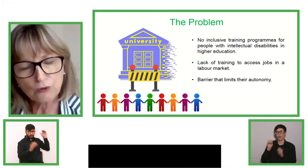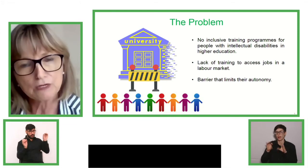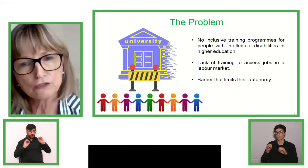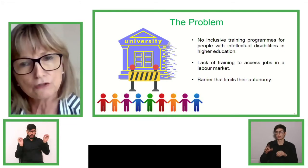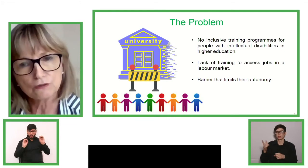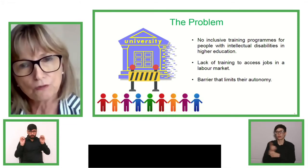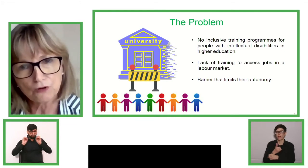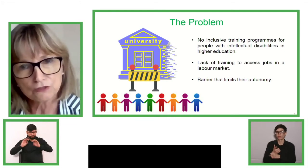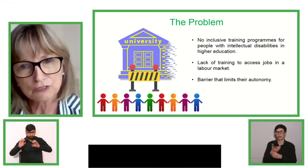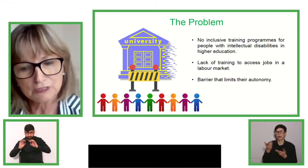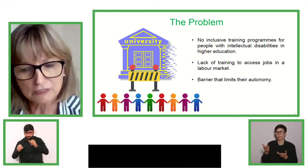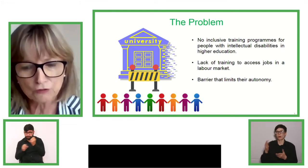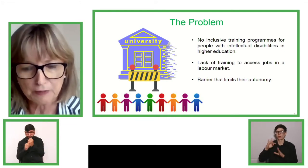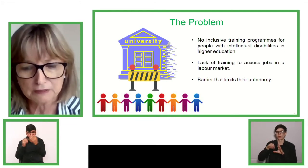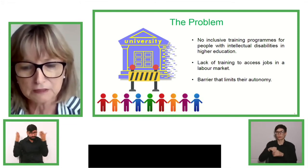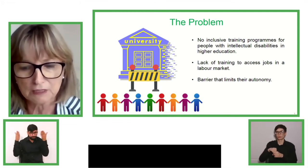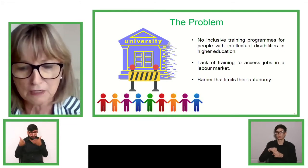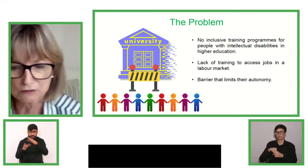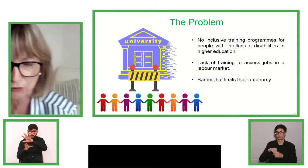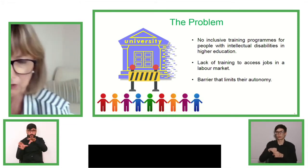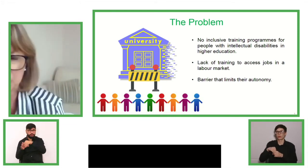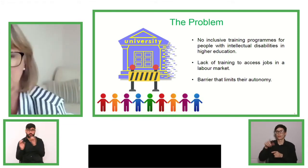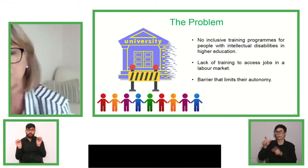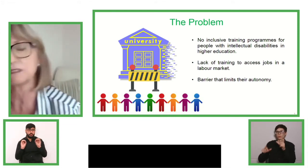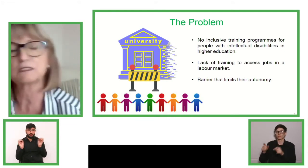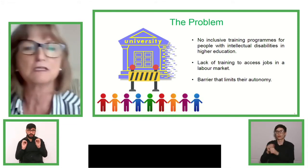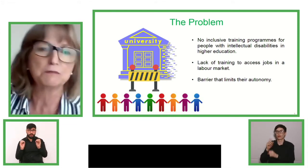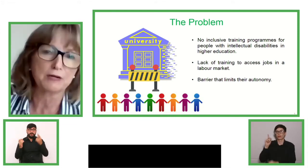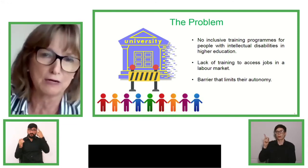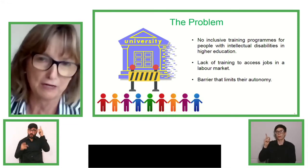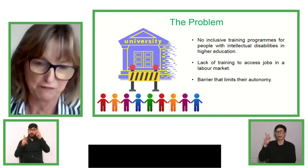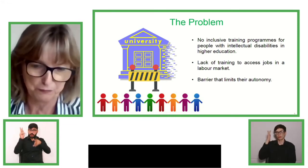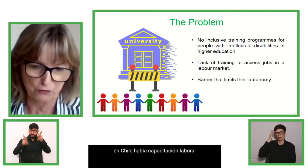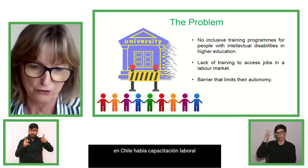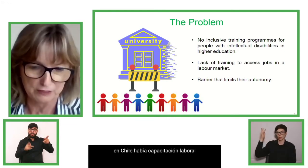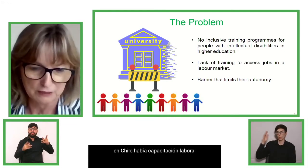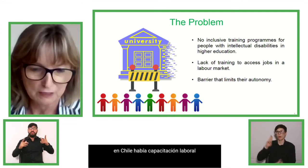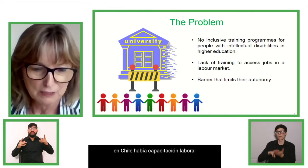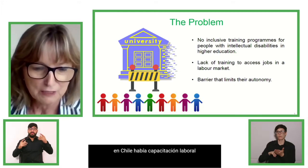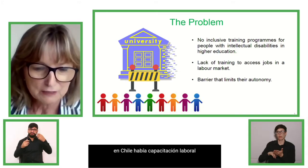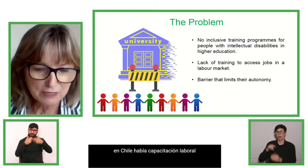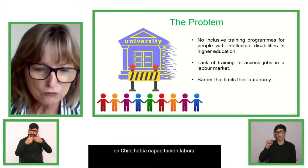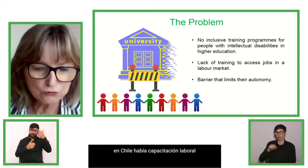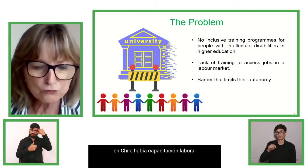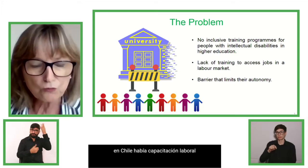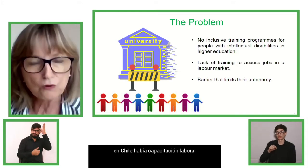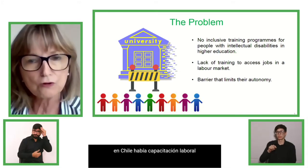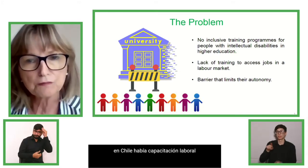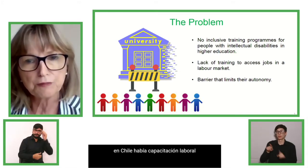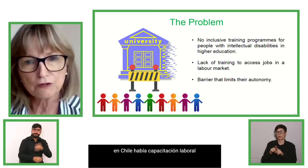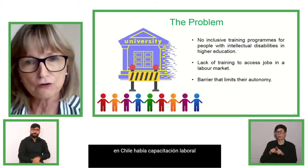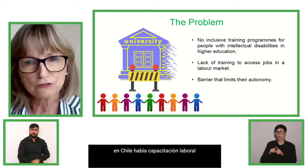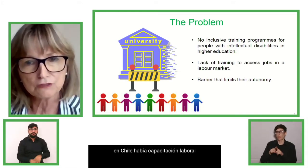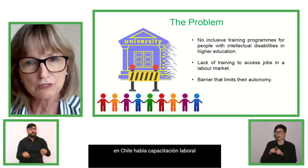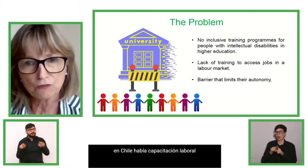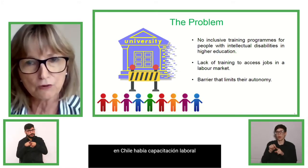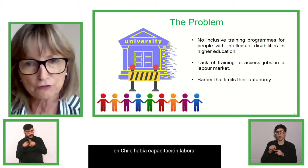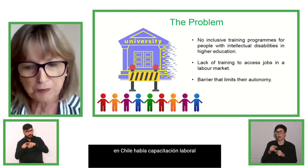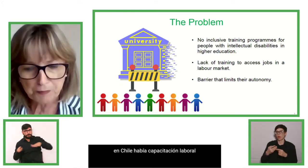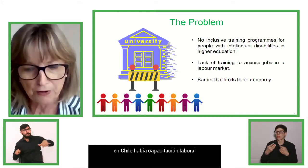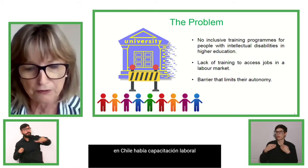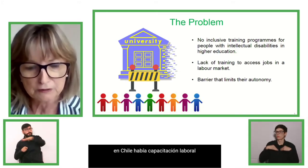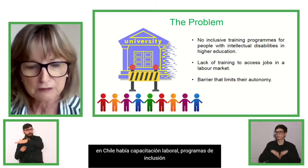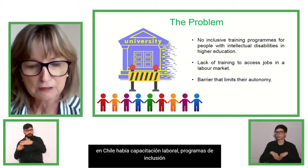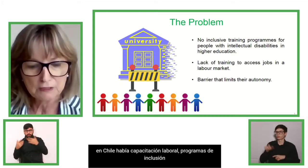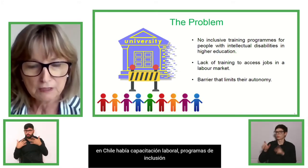personas con discapacidades intelectuales. Esta situación era bastante detrimental para las personas que